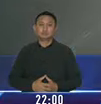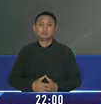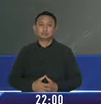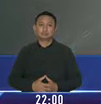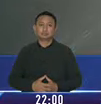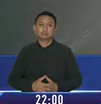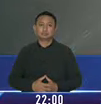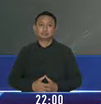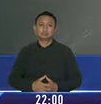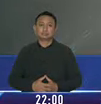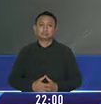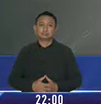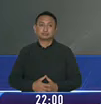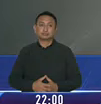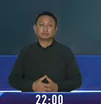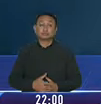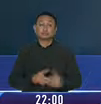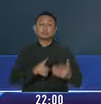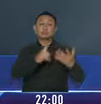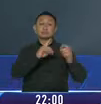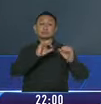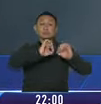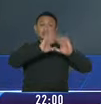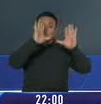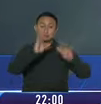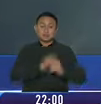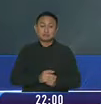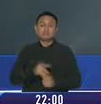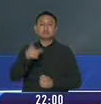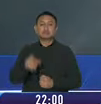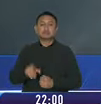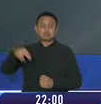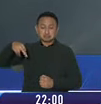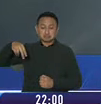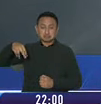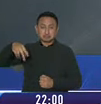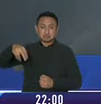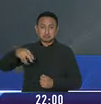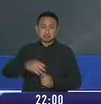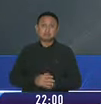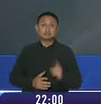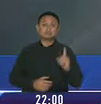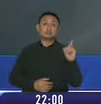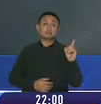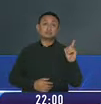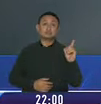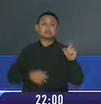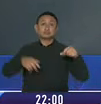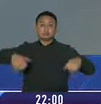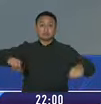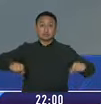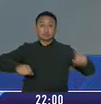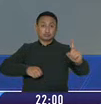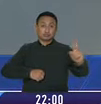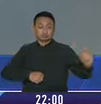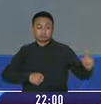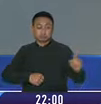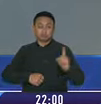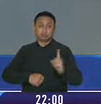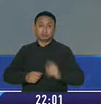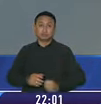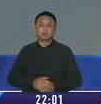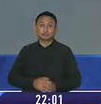Son casi las 6 de la mañana. El morador camina por la acera cuando es sorprendido por delincuentes en moto. Uno se